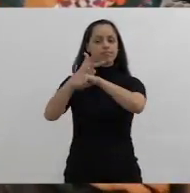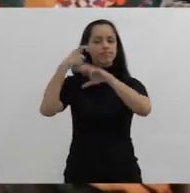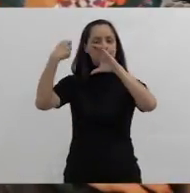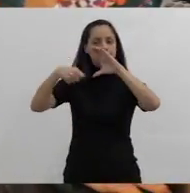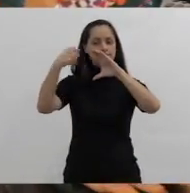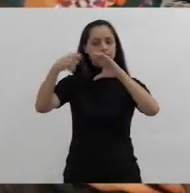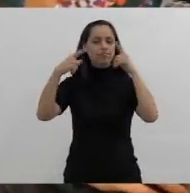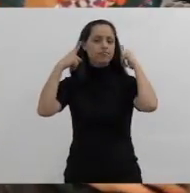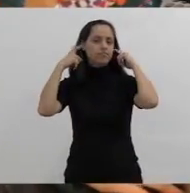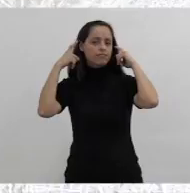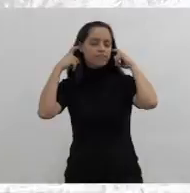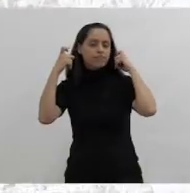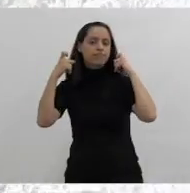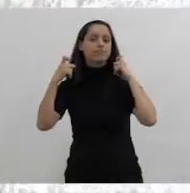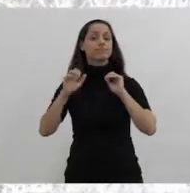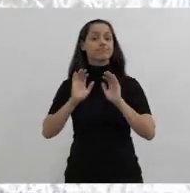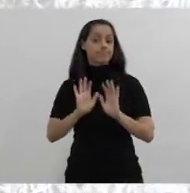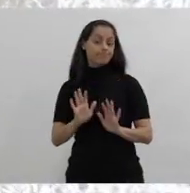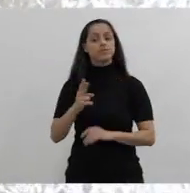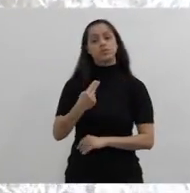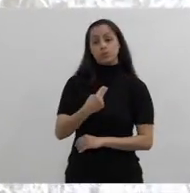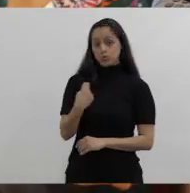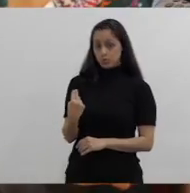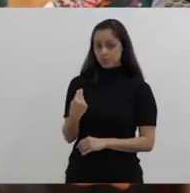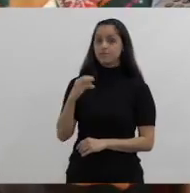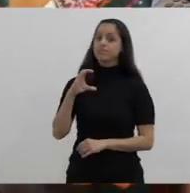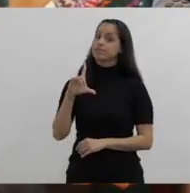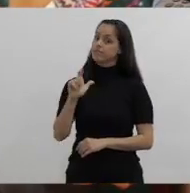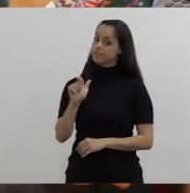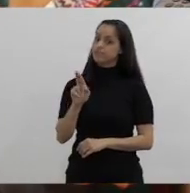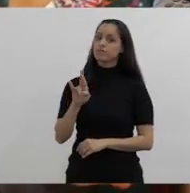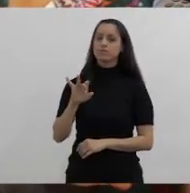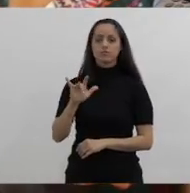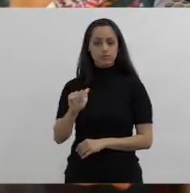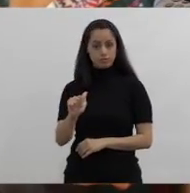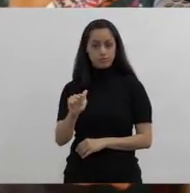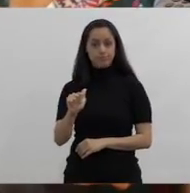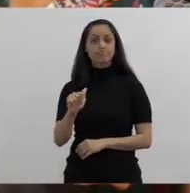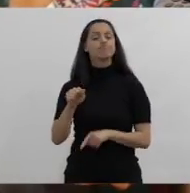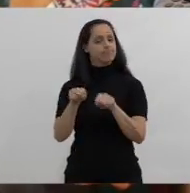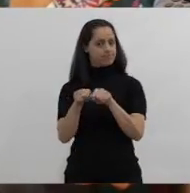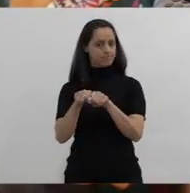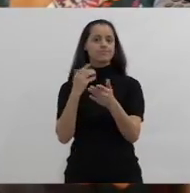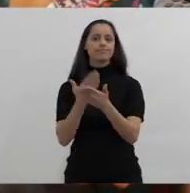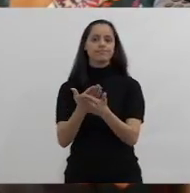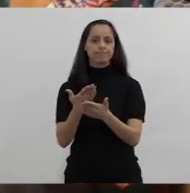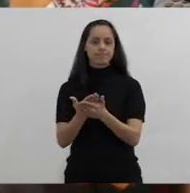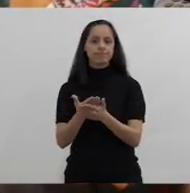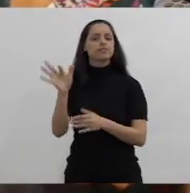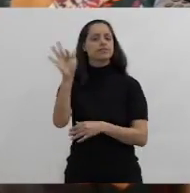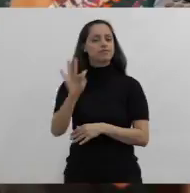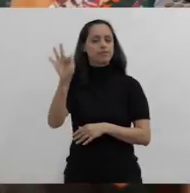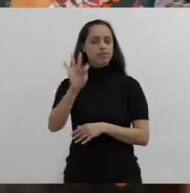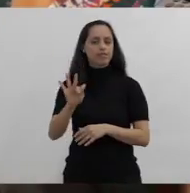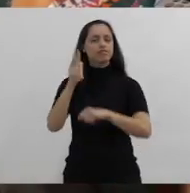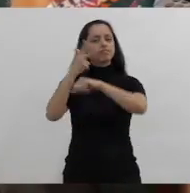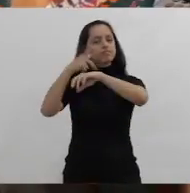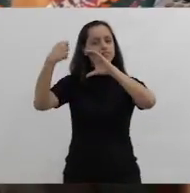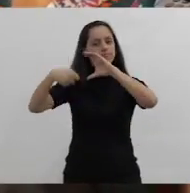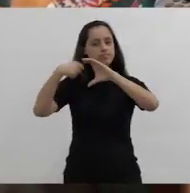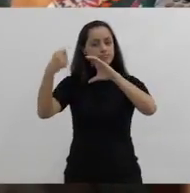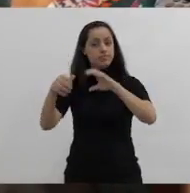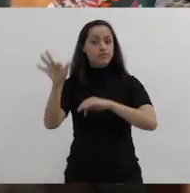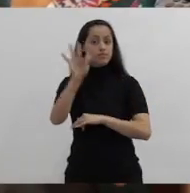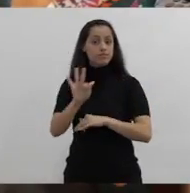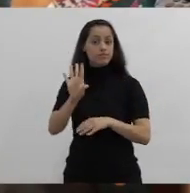Soy estudiante de imagen y sonido. Bueno, mi nombre es Claudia Rivera. Soy estudiante de imagen y sonido en